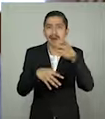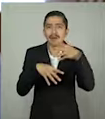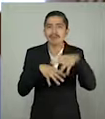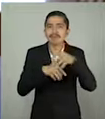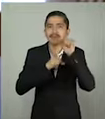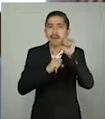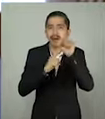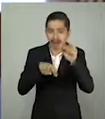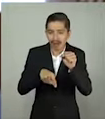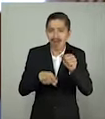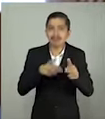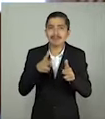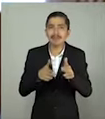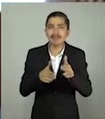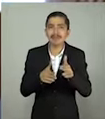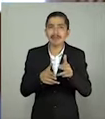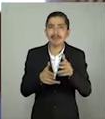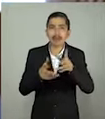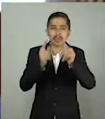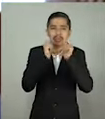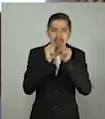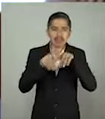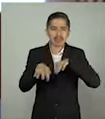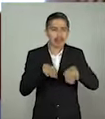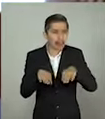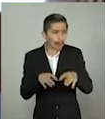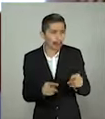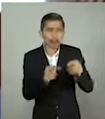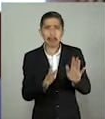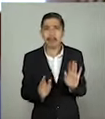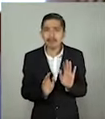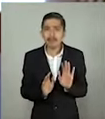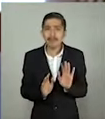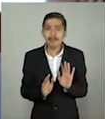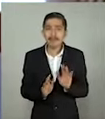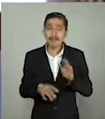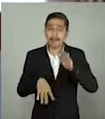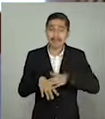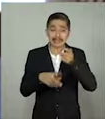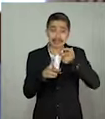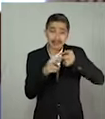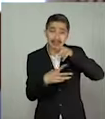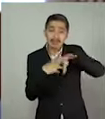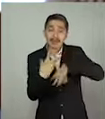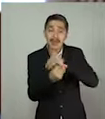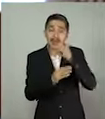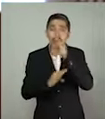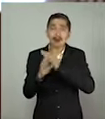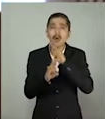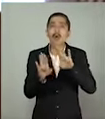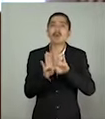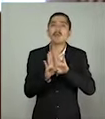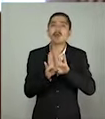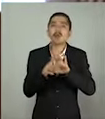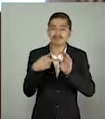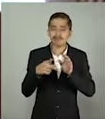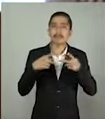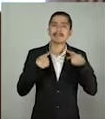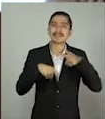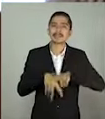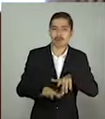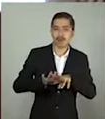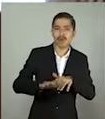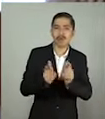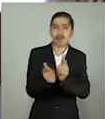en Michoacán, dañando patrimonios, empleos y mucho más de la economía por un interés muy